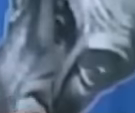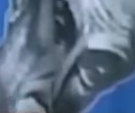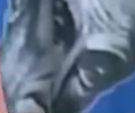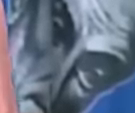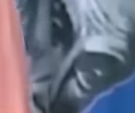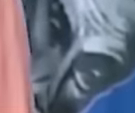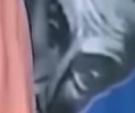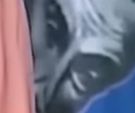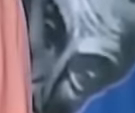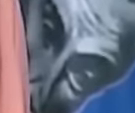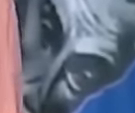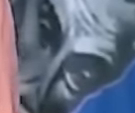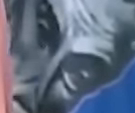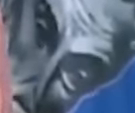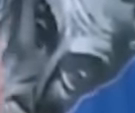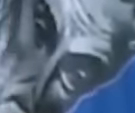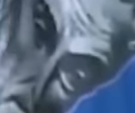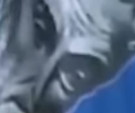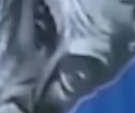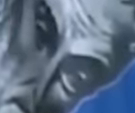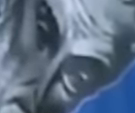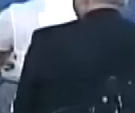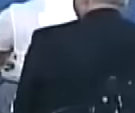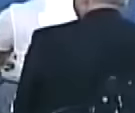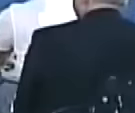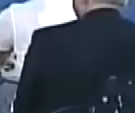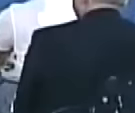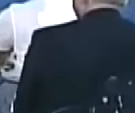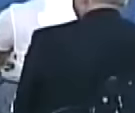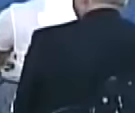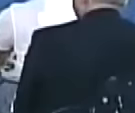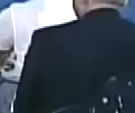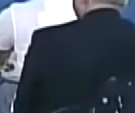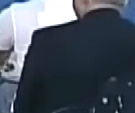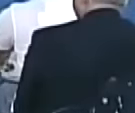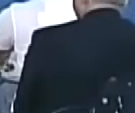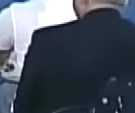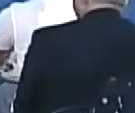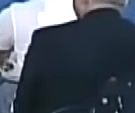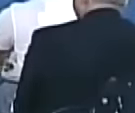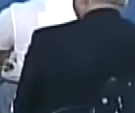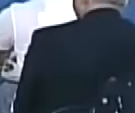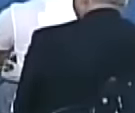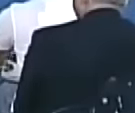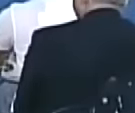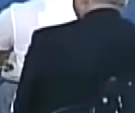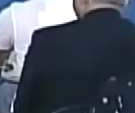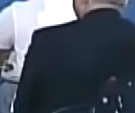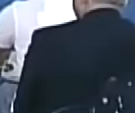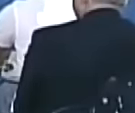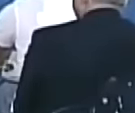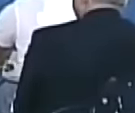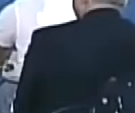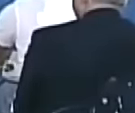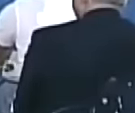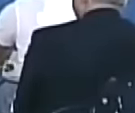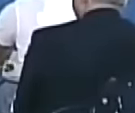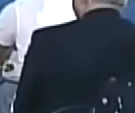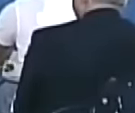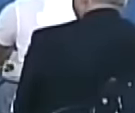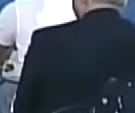Y Chávez significó, sin duda alguna, el resumen de la contradicción de esa lucha de clase que estaba